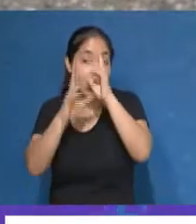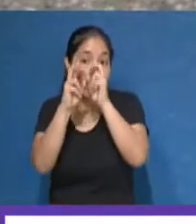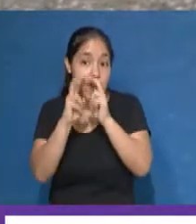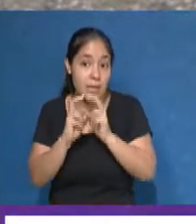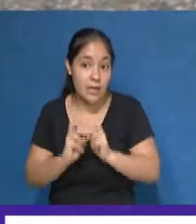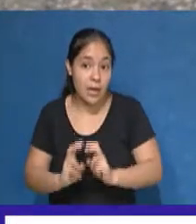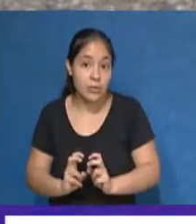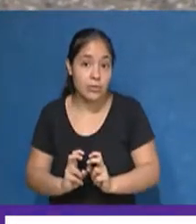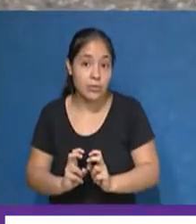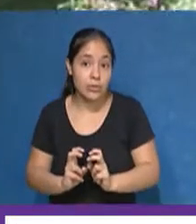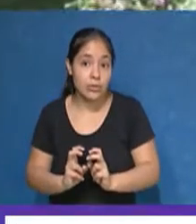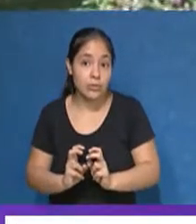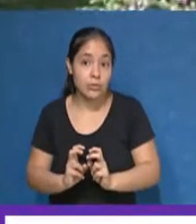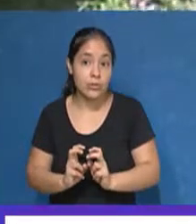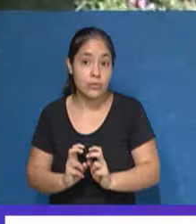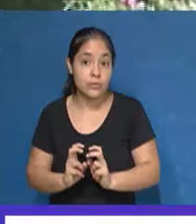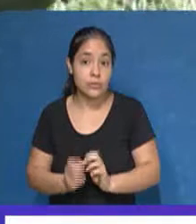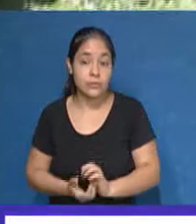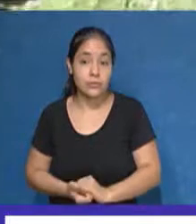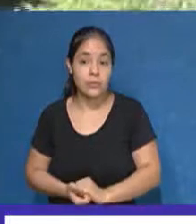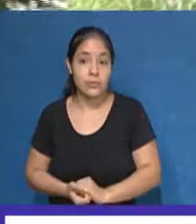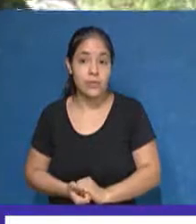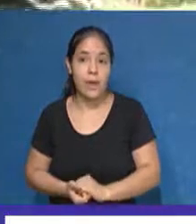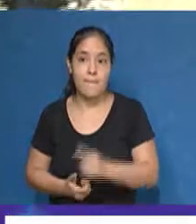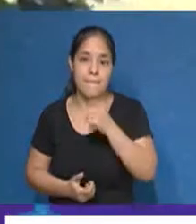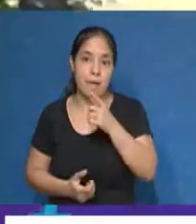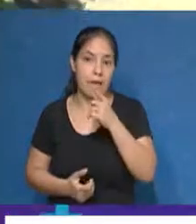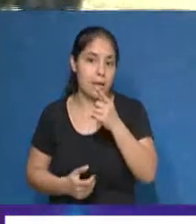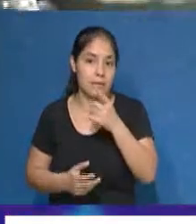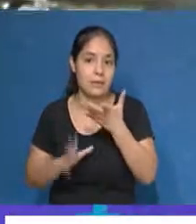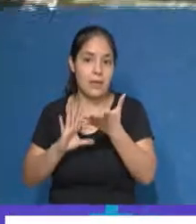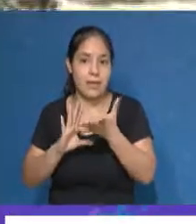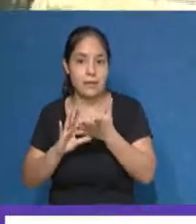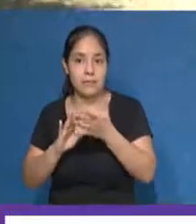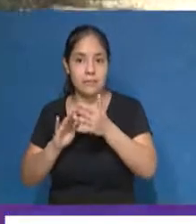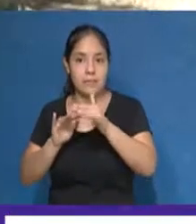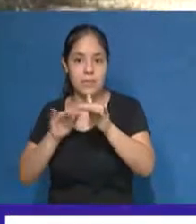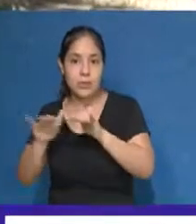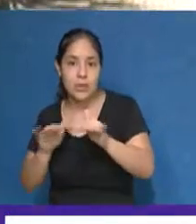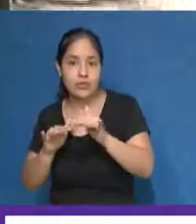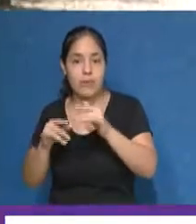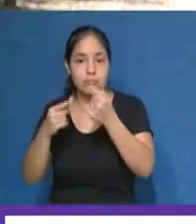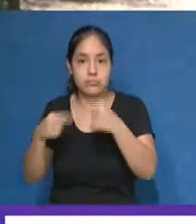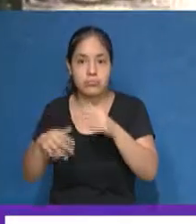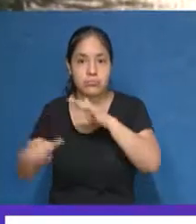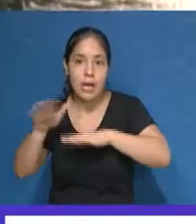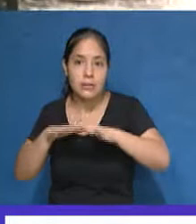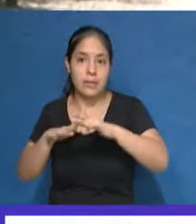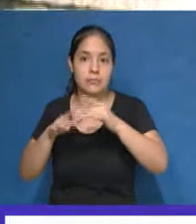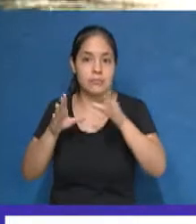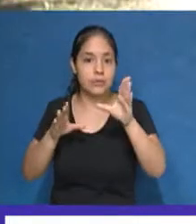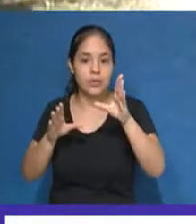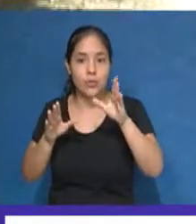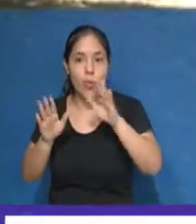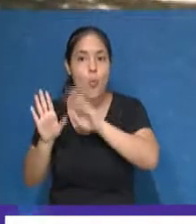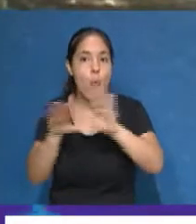los hechos, no son calcados, tienen que ver, ellos califican